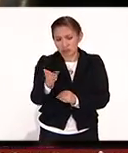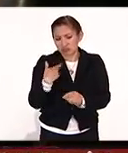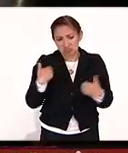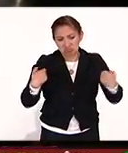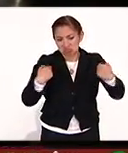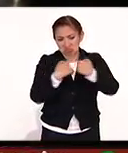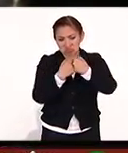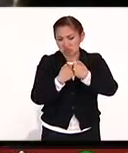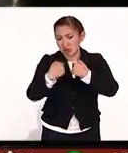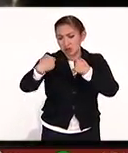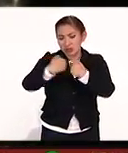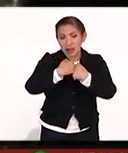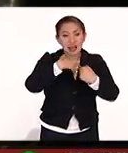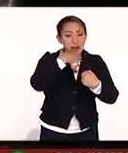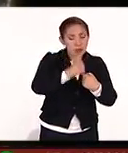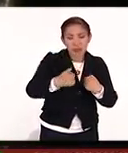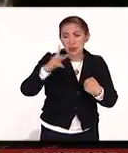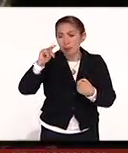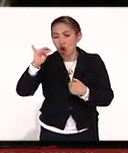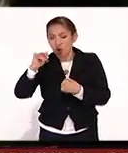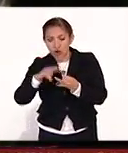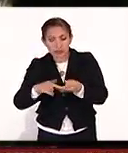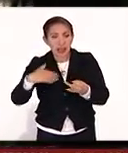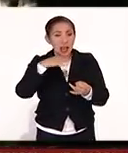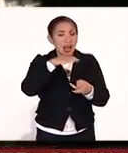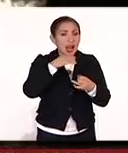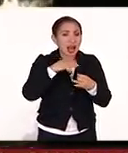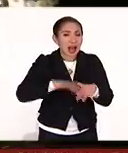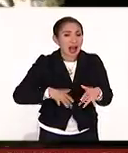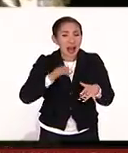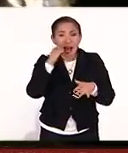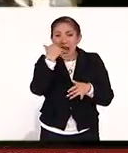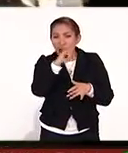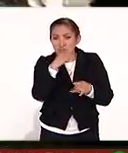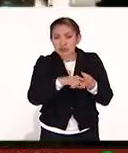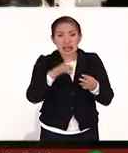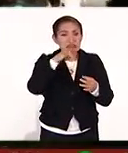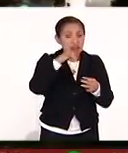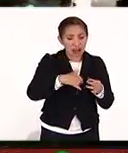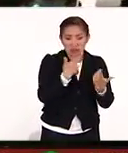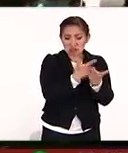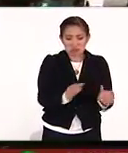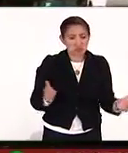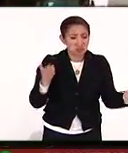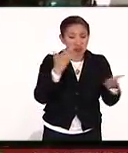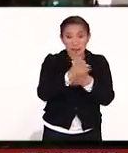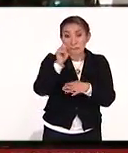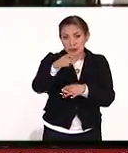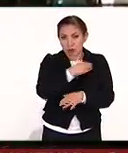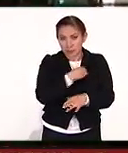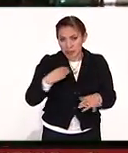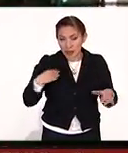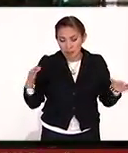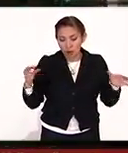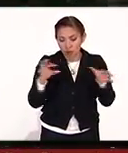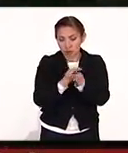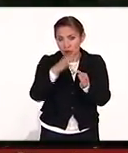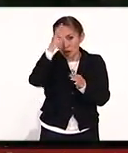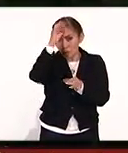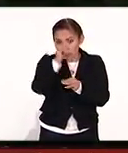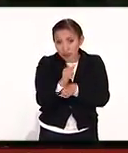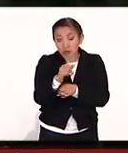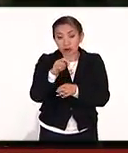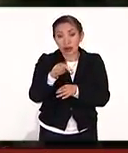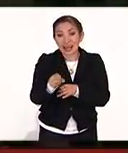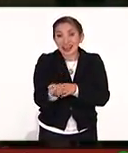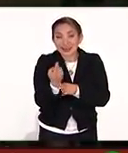fronteras, por ejemplo, entre Alemania y Polonia, entre Austria e Italia, es decir, entre los países que forman parte de este acuerdo, que